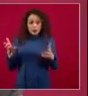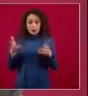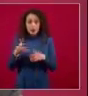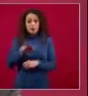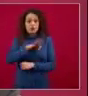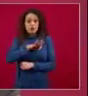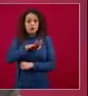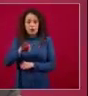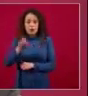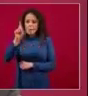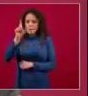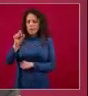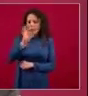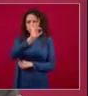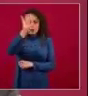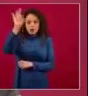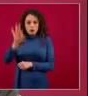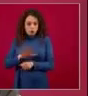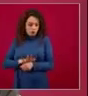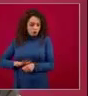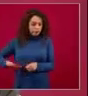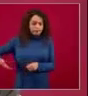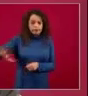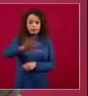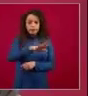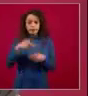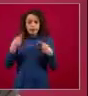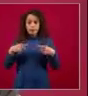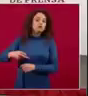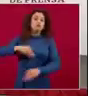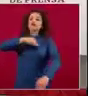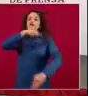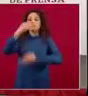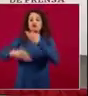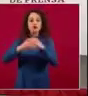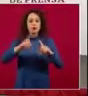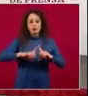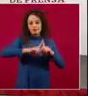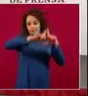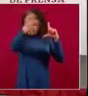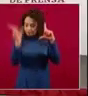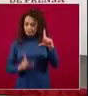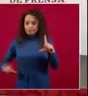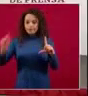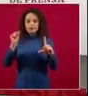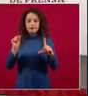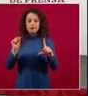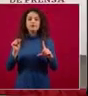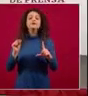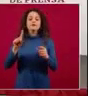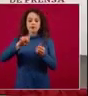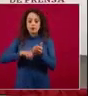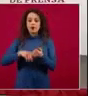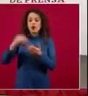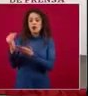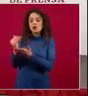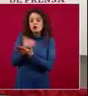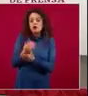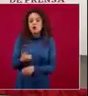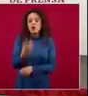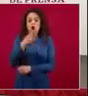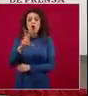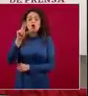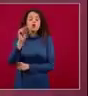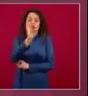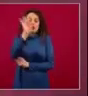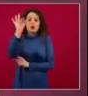al 20% de la población a vacunar, se logra ya una reducción de 80%